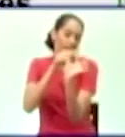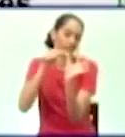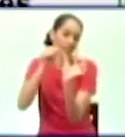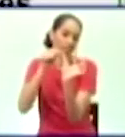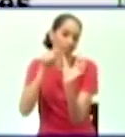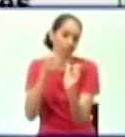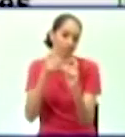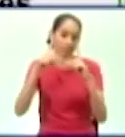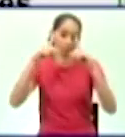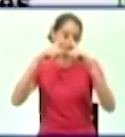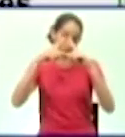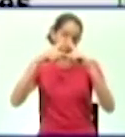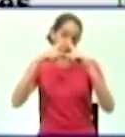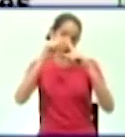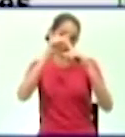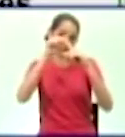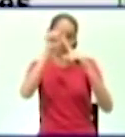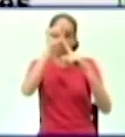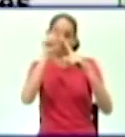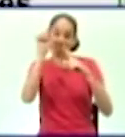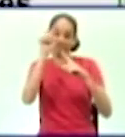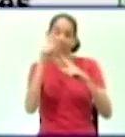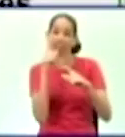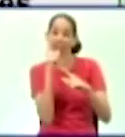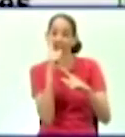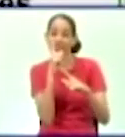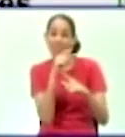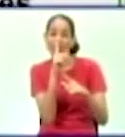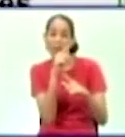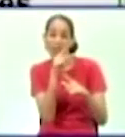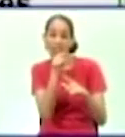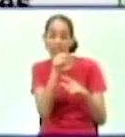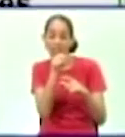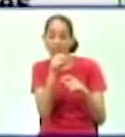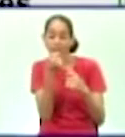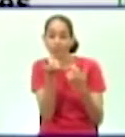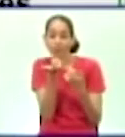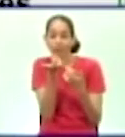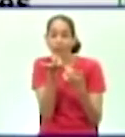ese ángulo inscrito, su amplitud va a ser igual